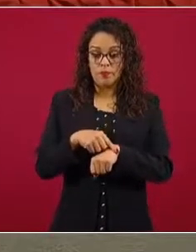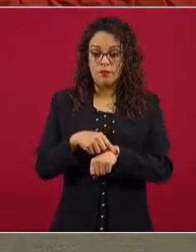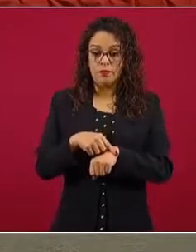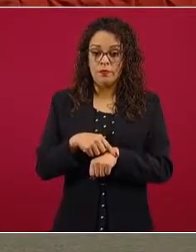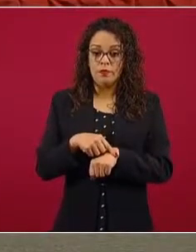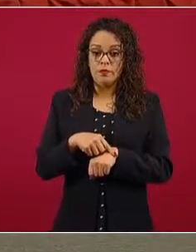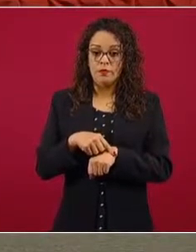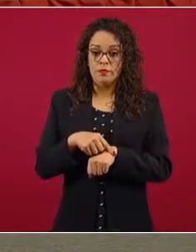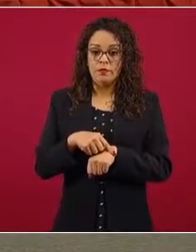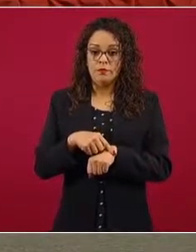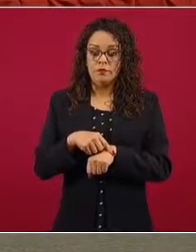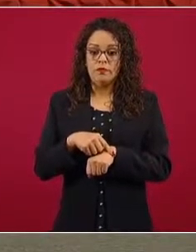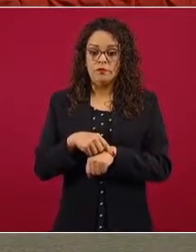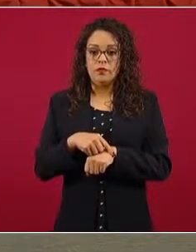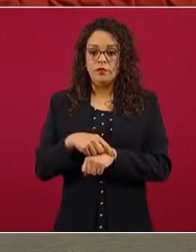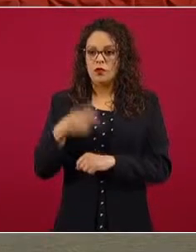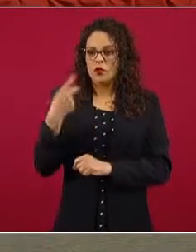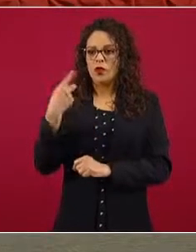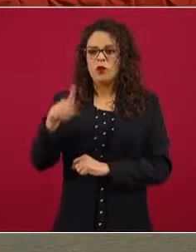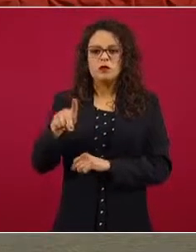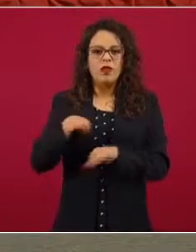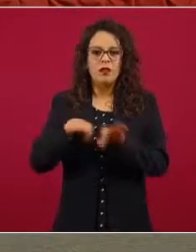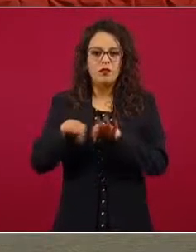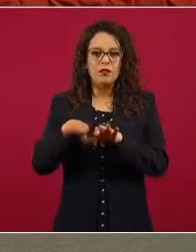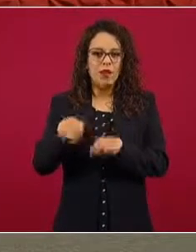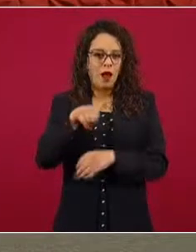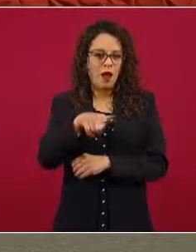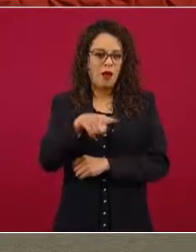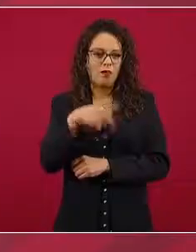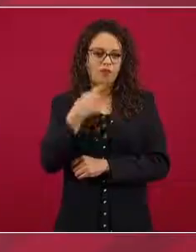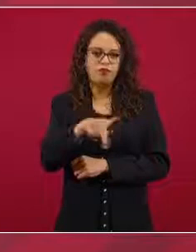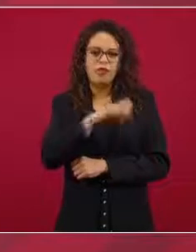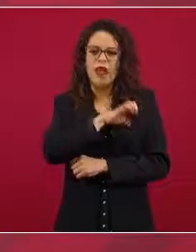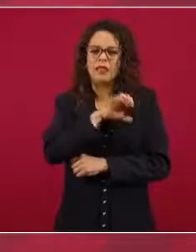su especialidad en otros hospitales